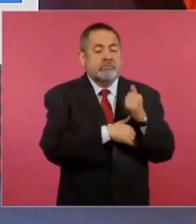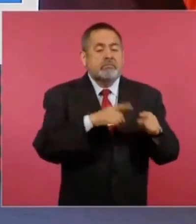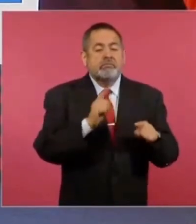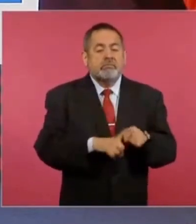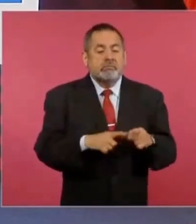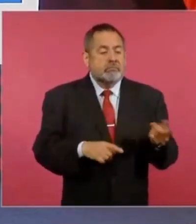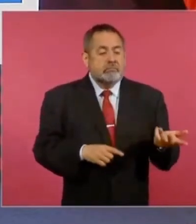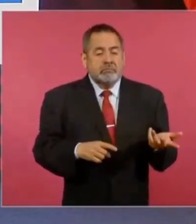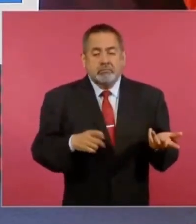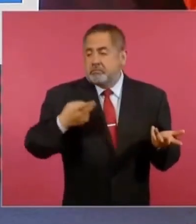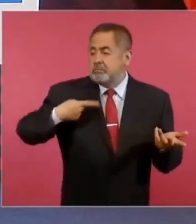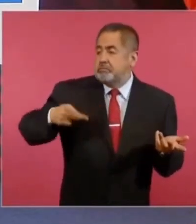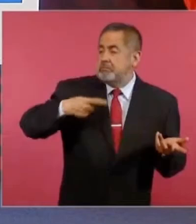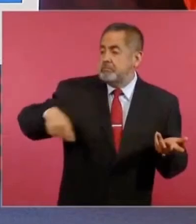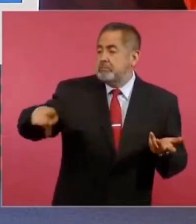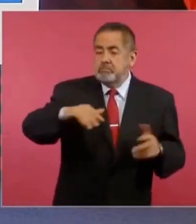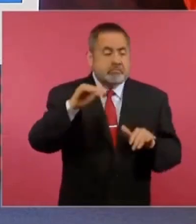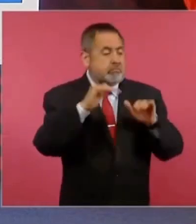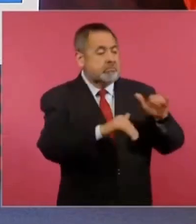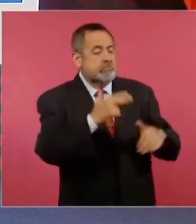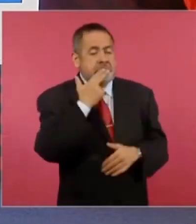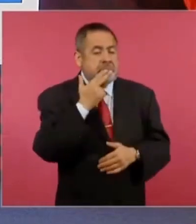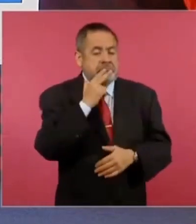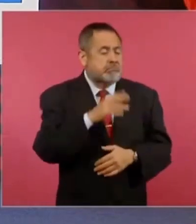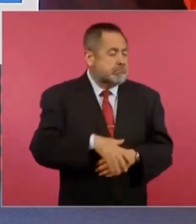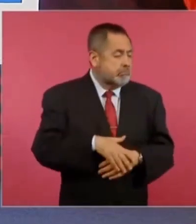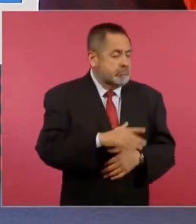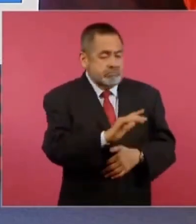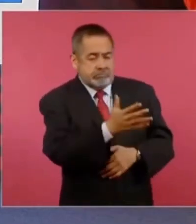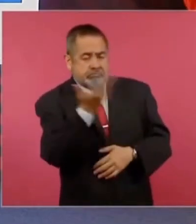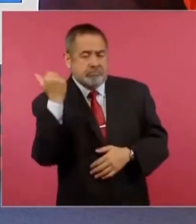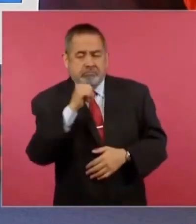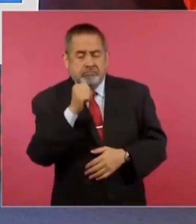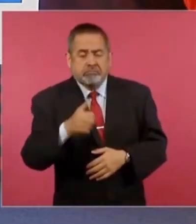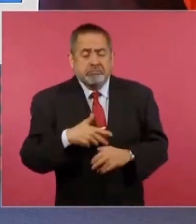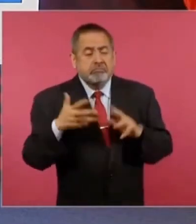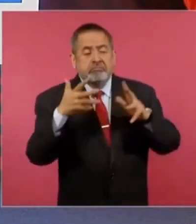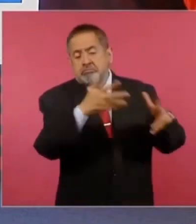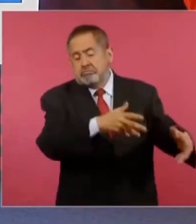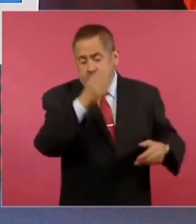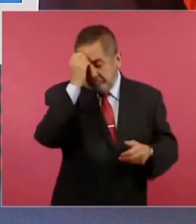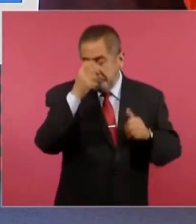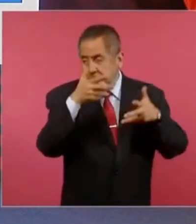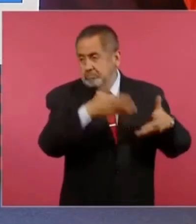que ya la gente no ha reclamado